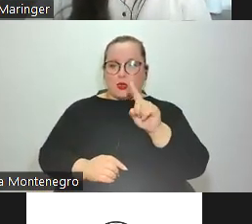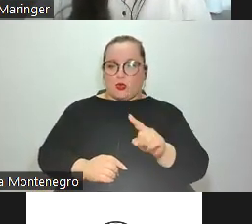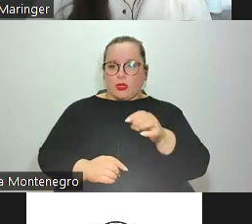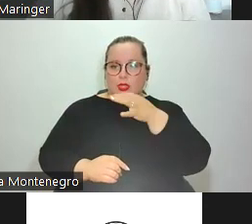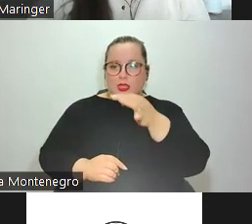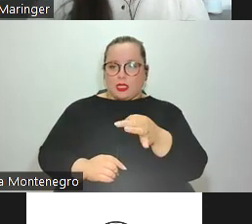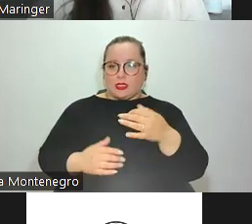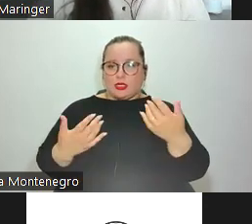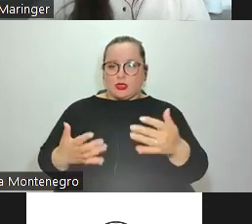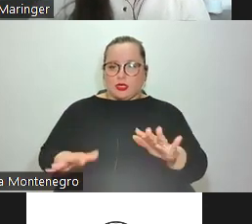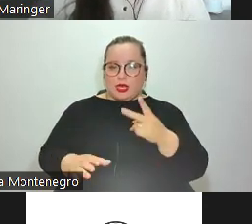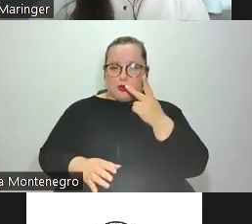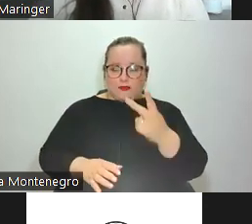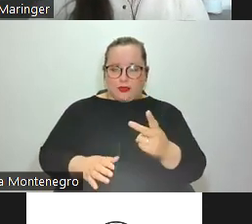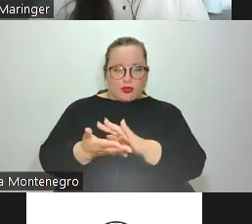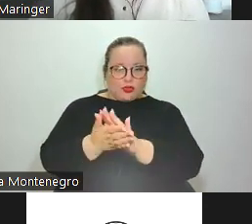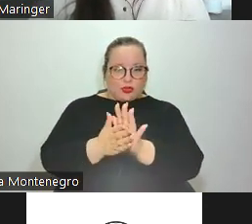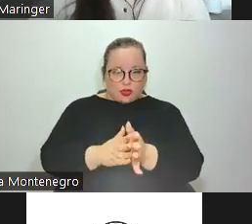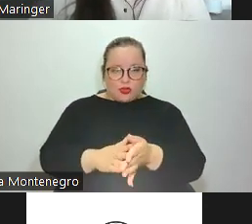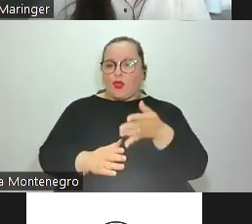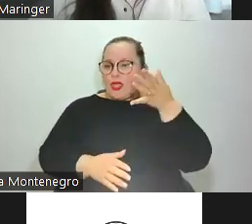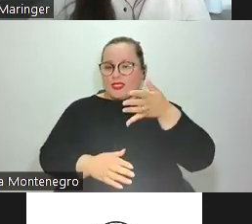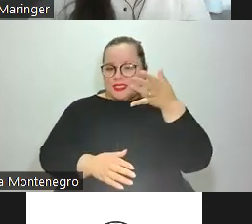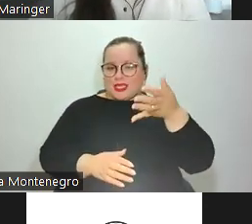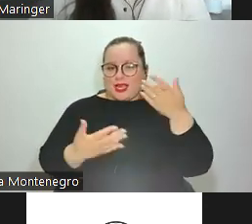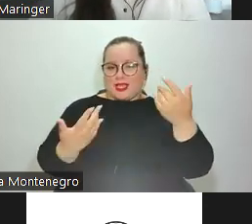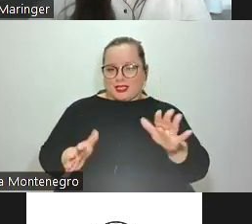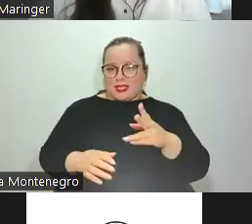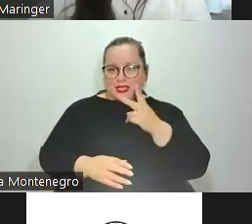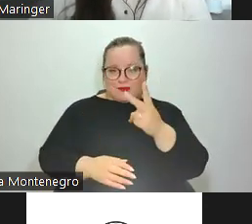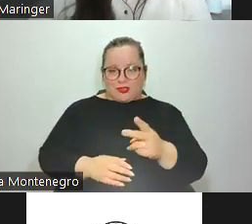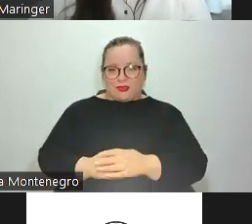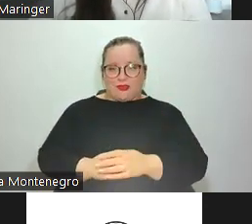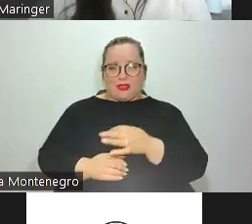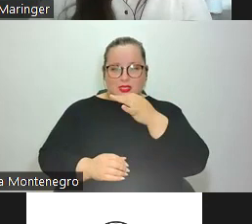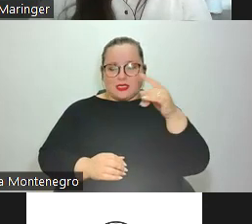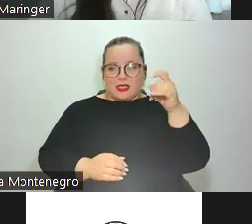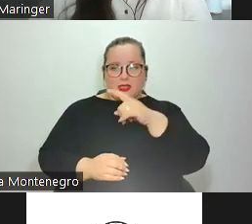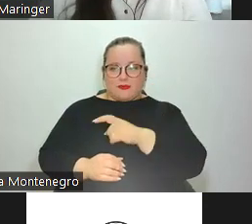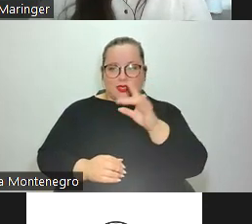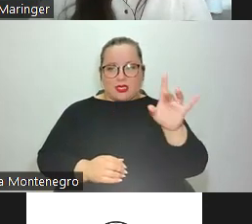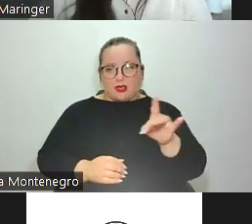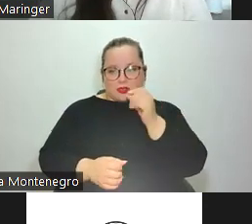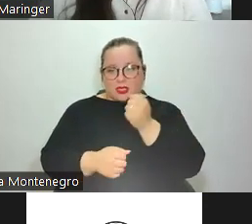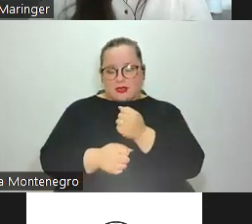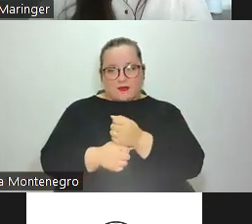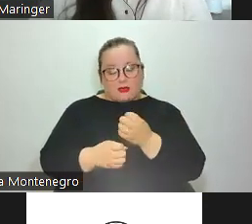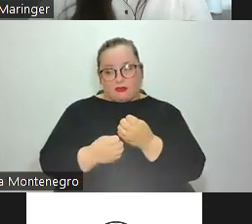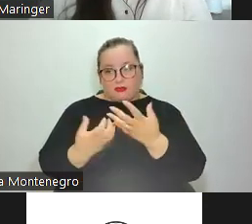yo lo he visto en todas las charlas anteriores, por lo menos en las que yo he estado. Me ha costado encontrar trabajo mucho, dice,